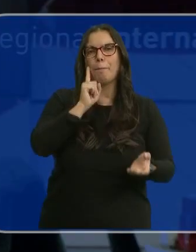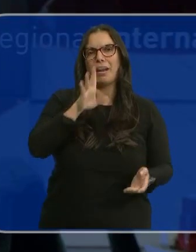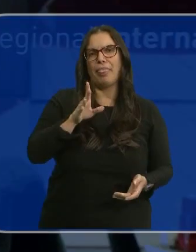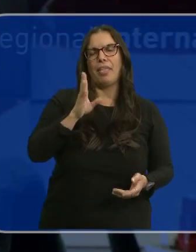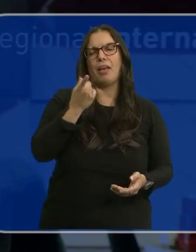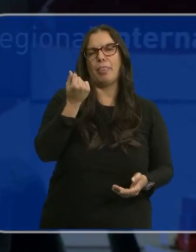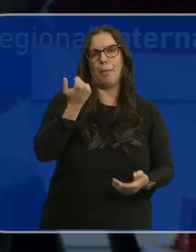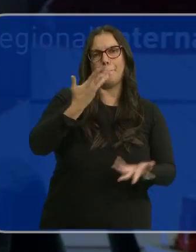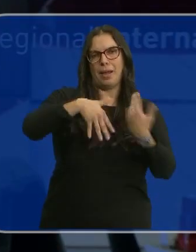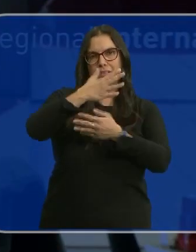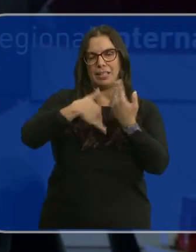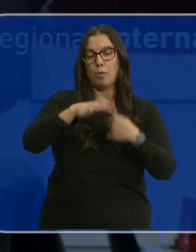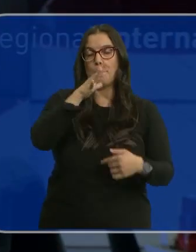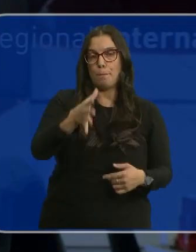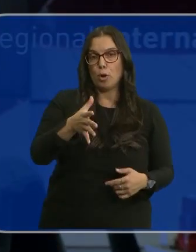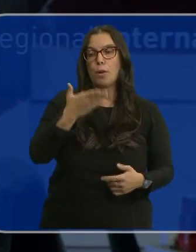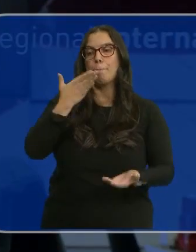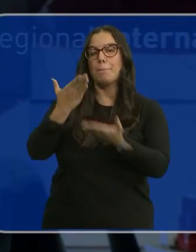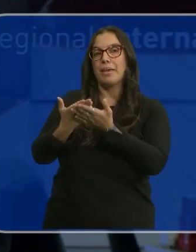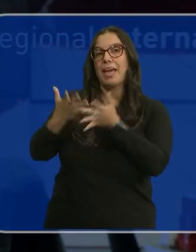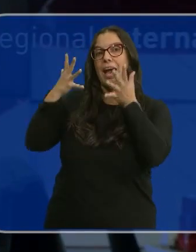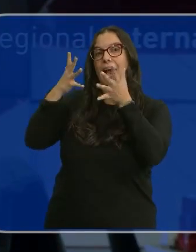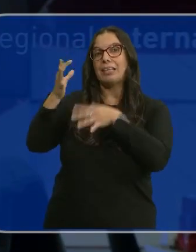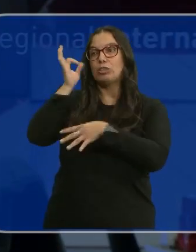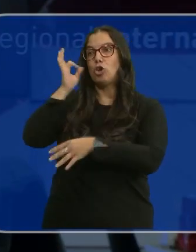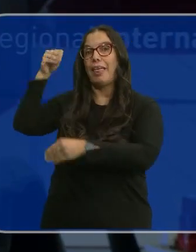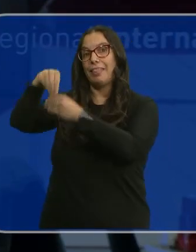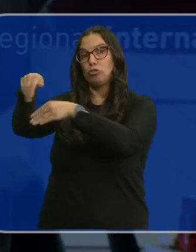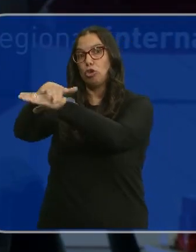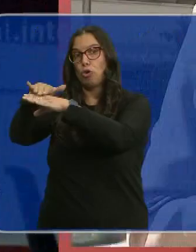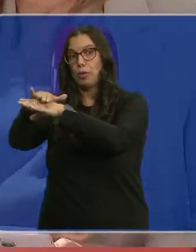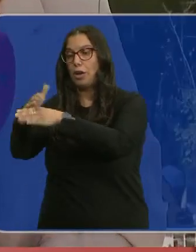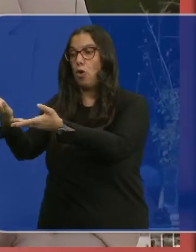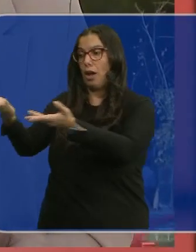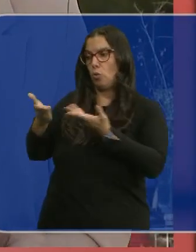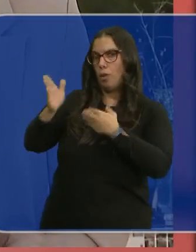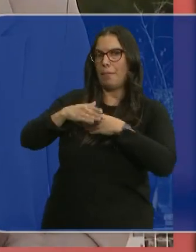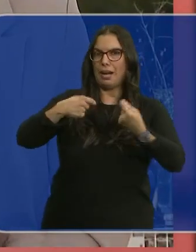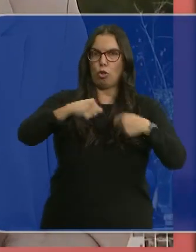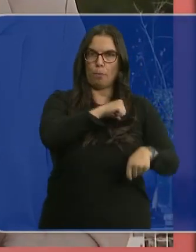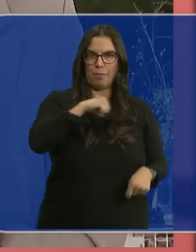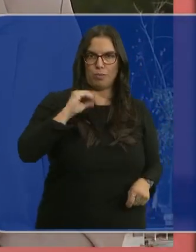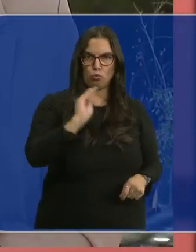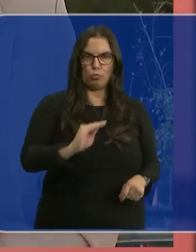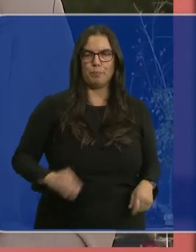presunta malversación, por requerir la ayuda de una asesora de Moncloa para sus negocios. Andrea, volvemos contigo.